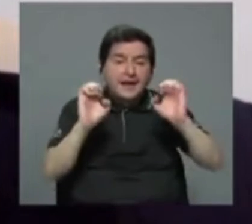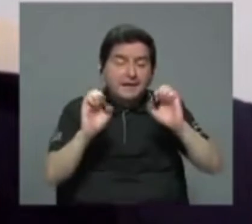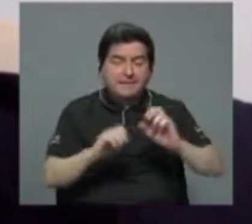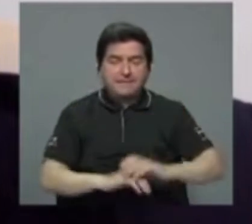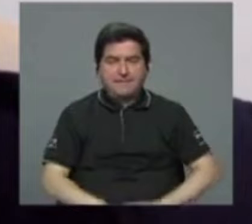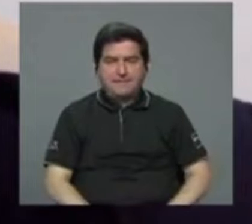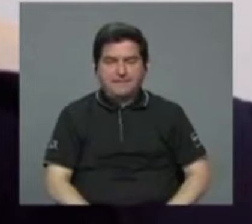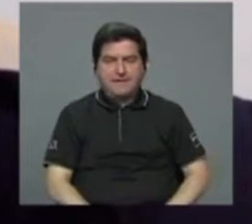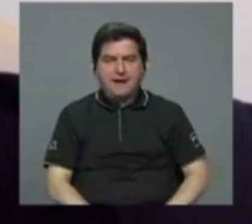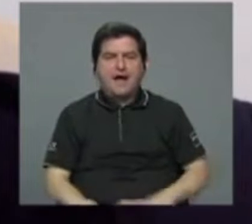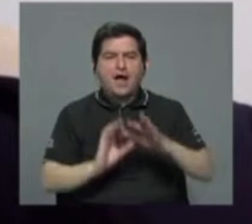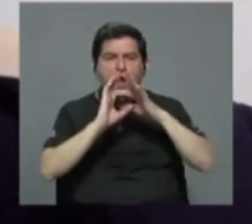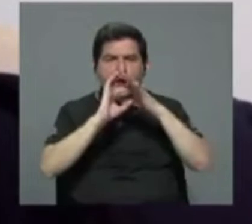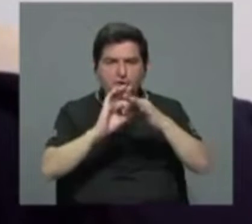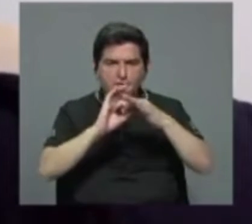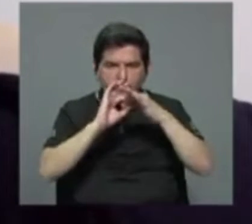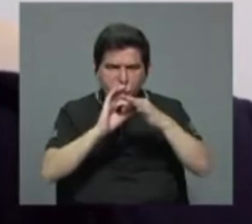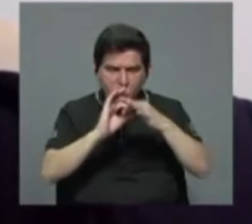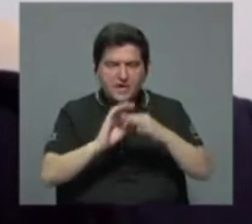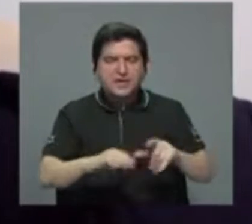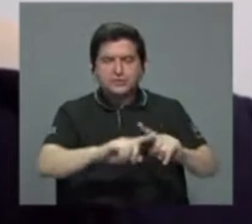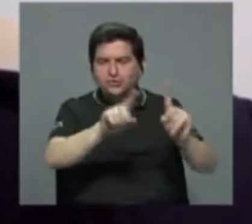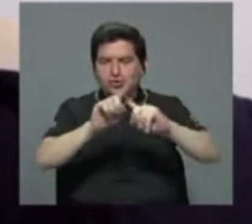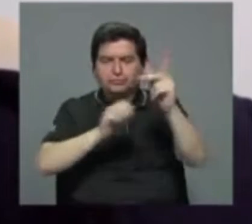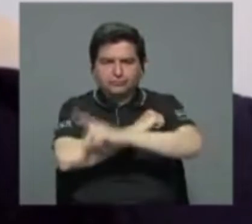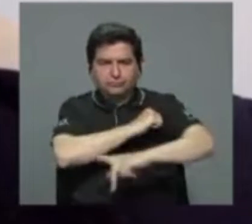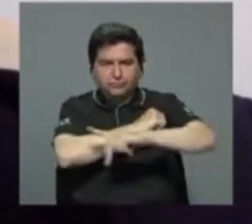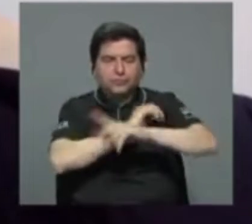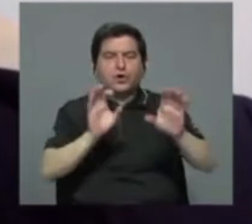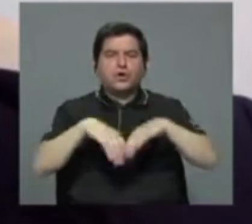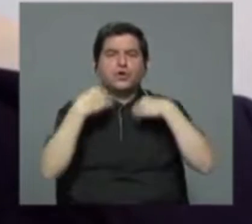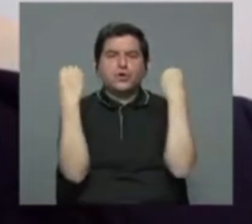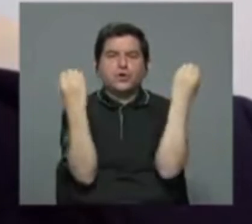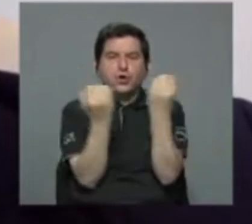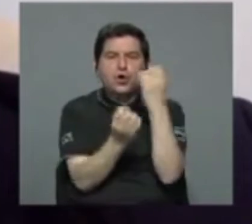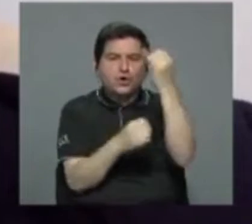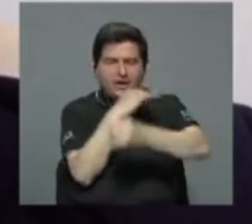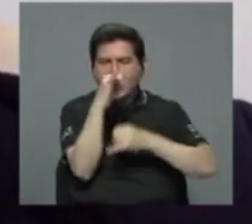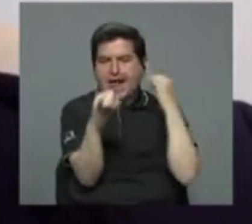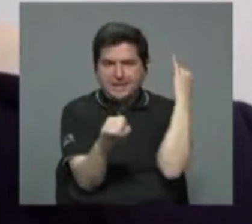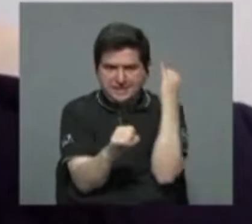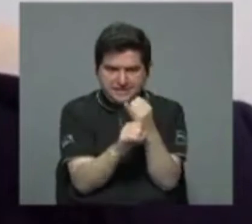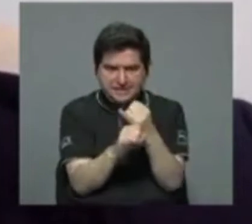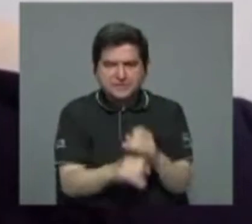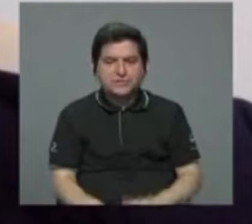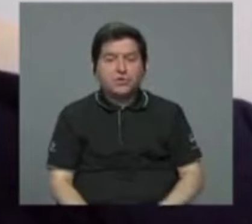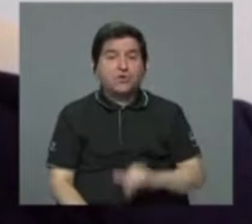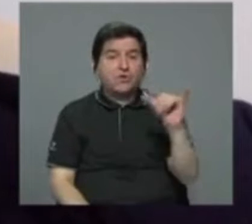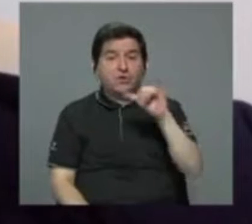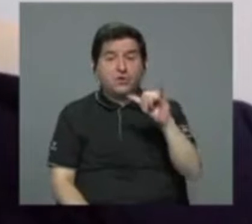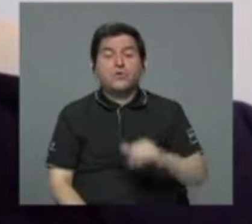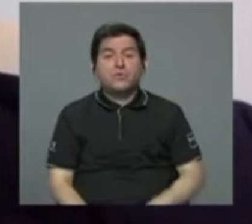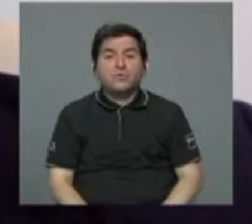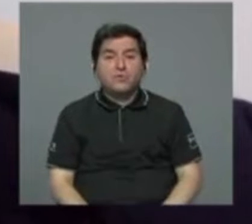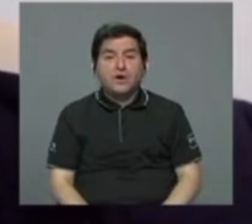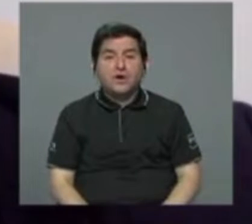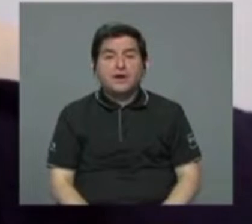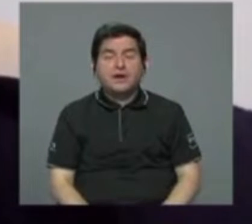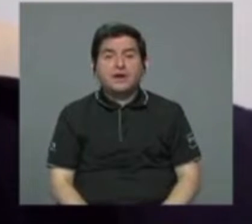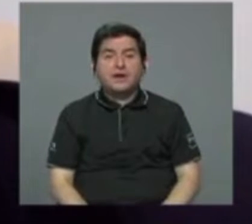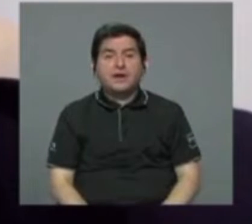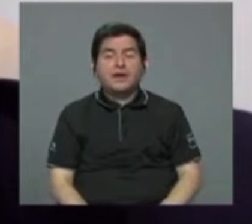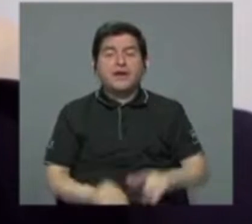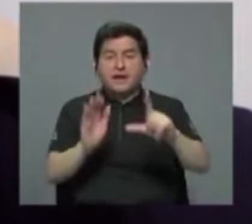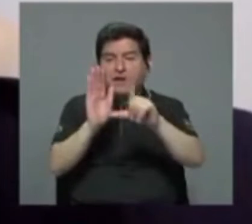en el campo de las relaciones entre países y organizaciones internacionales, campo de la